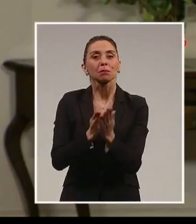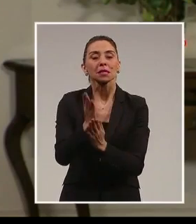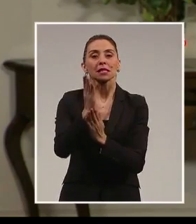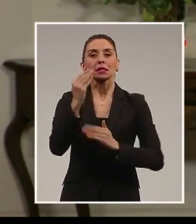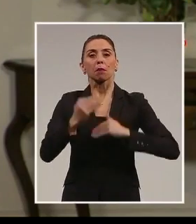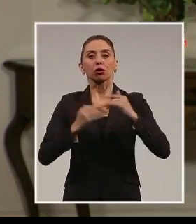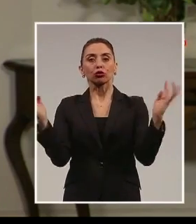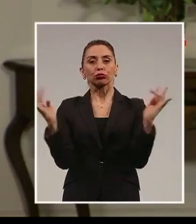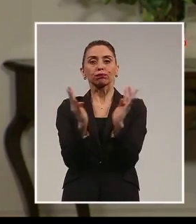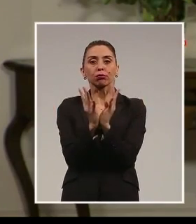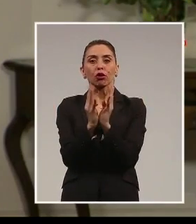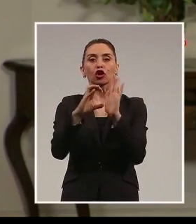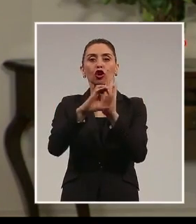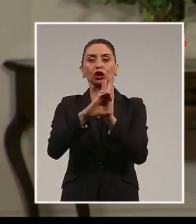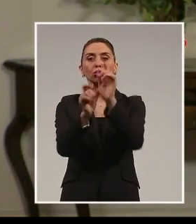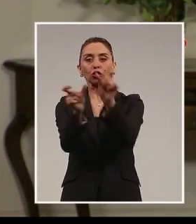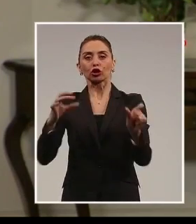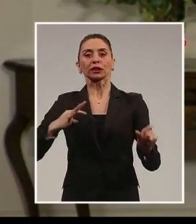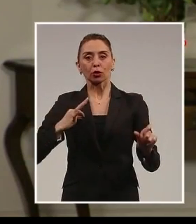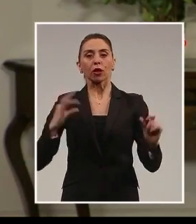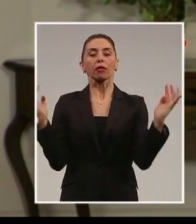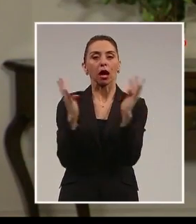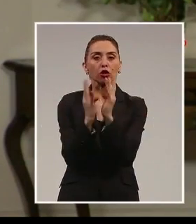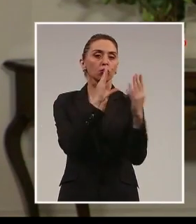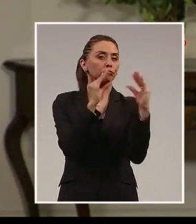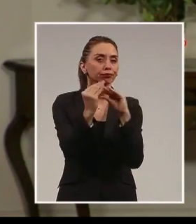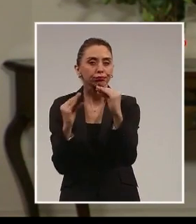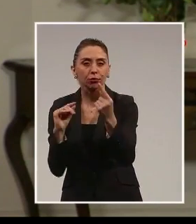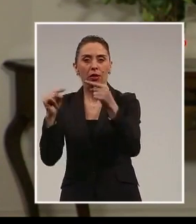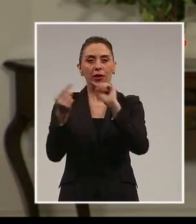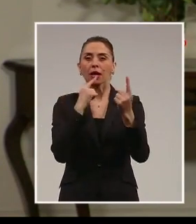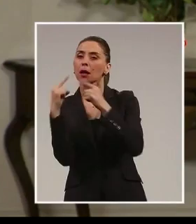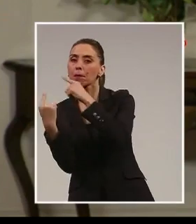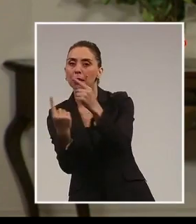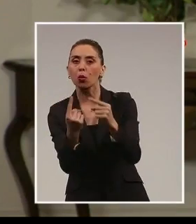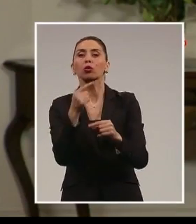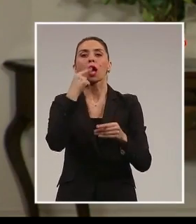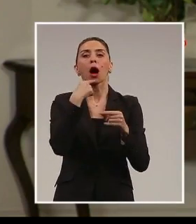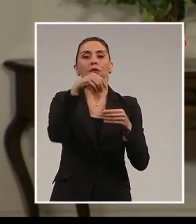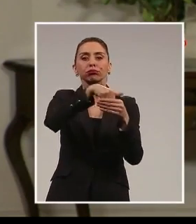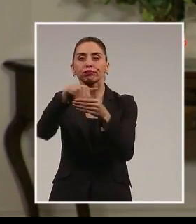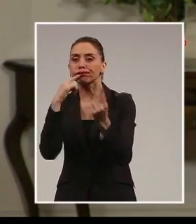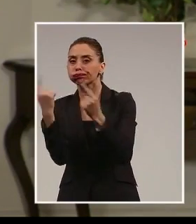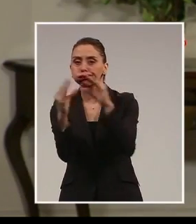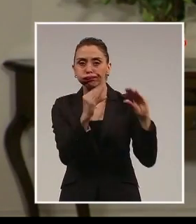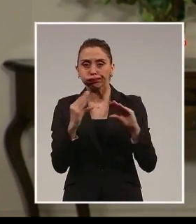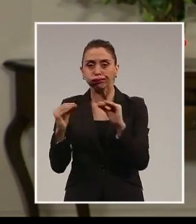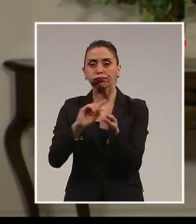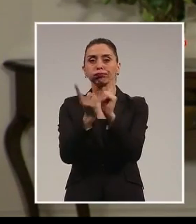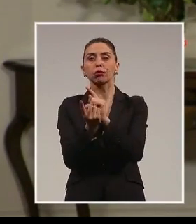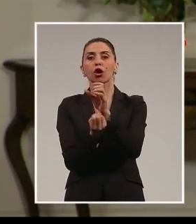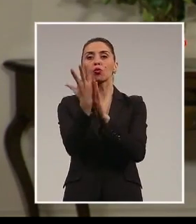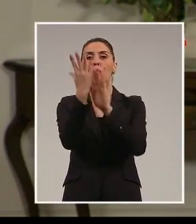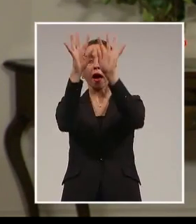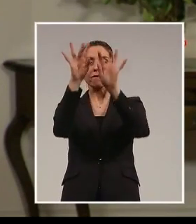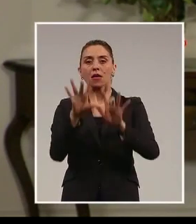constituyente, ha abierto a la ciudadanía a través de diálogos, debates, consultas, cabildos, que deberá desembocar en la nueva